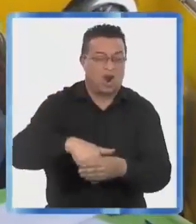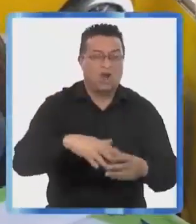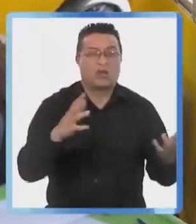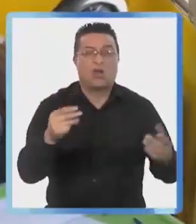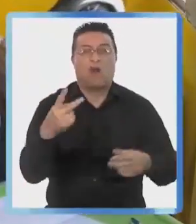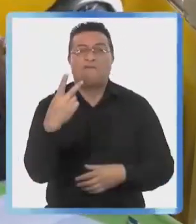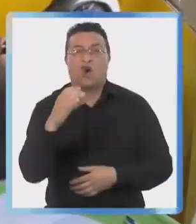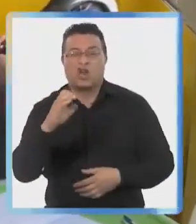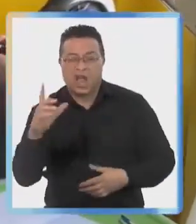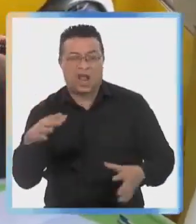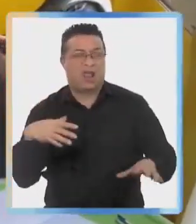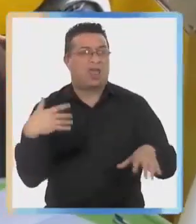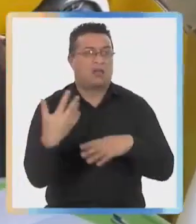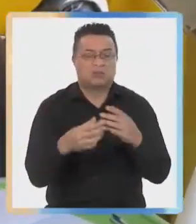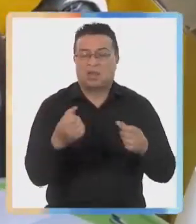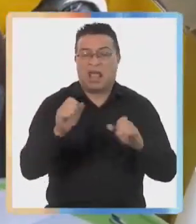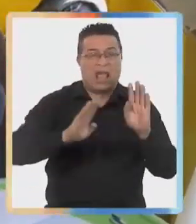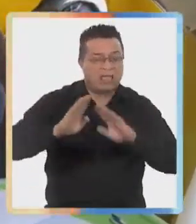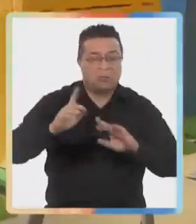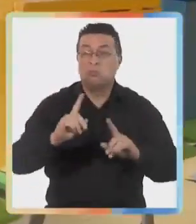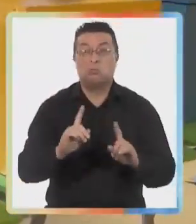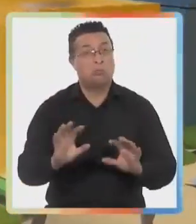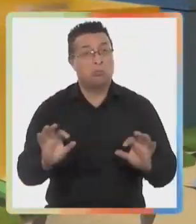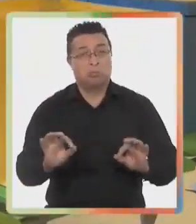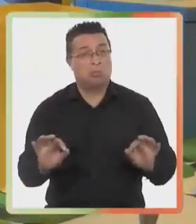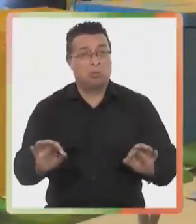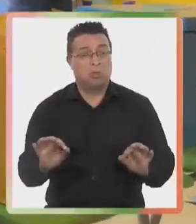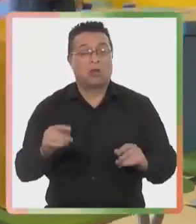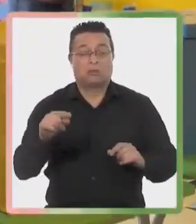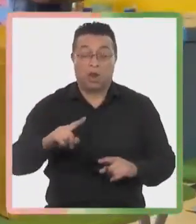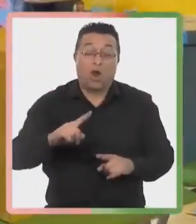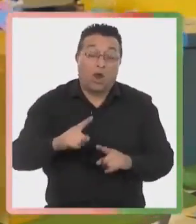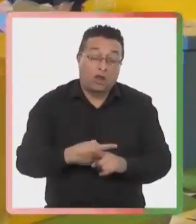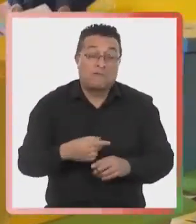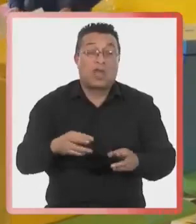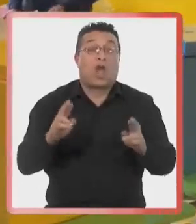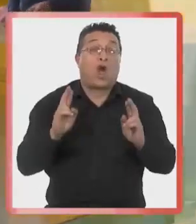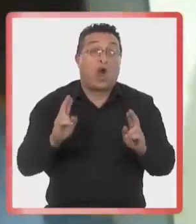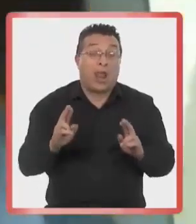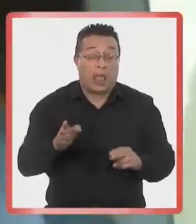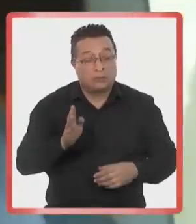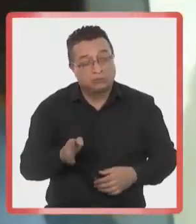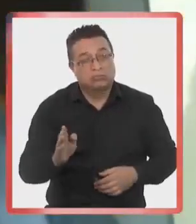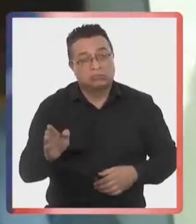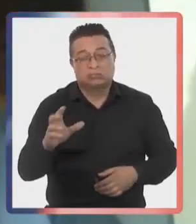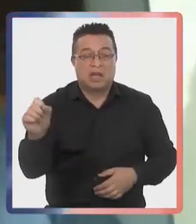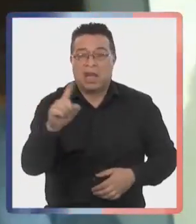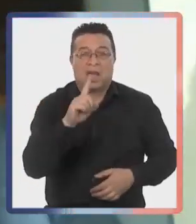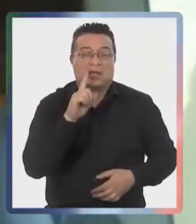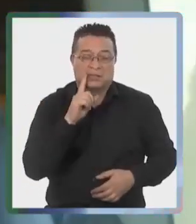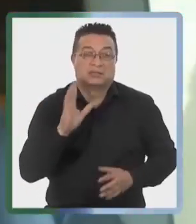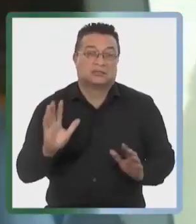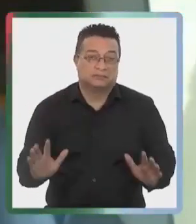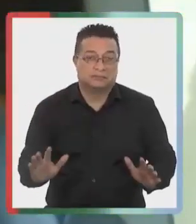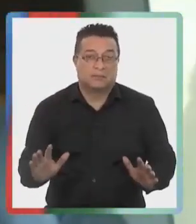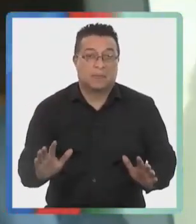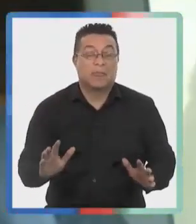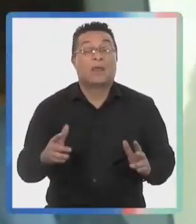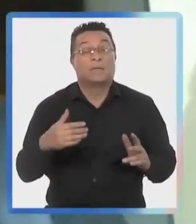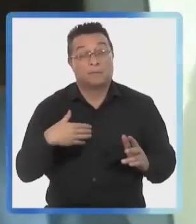o los vocales y los candidatos. Y espero que una vez más esto se mantenga esta tradición, digamos,